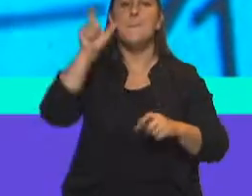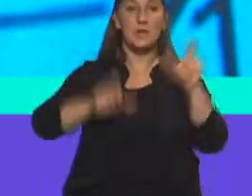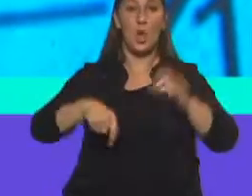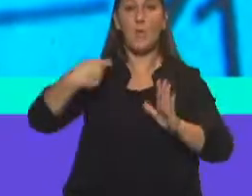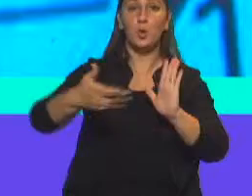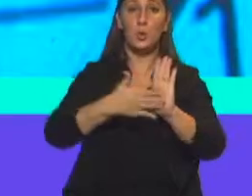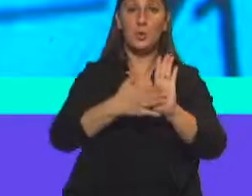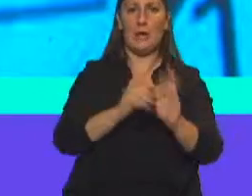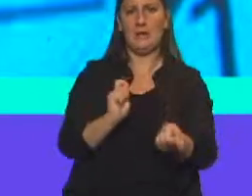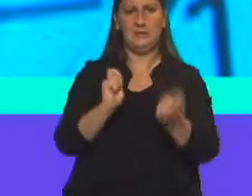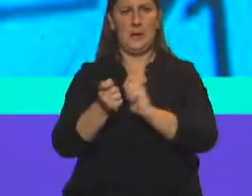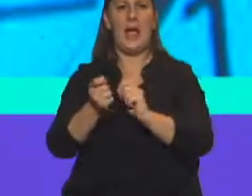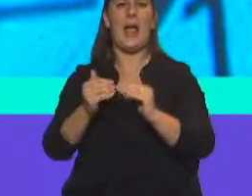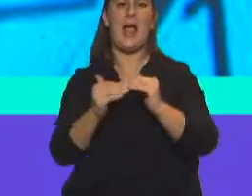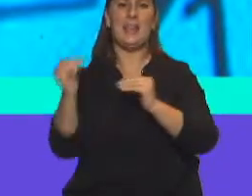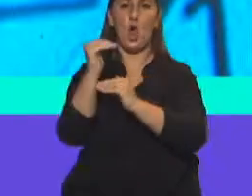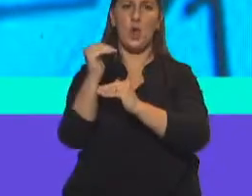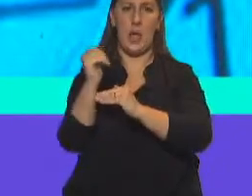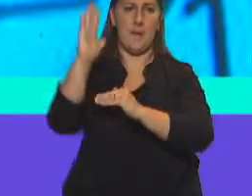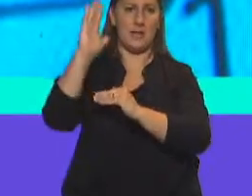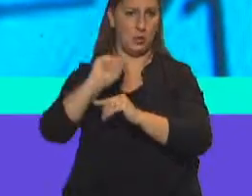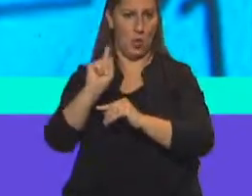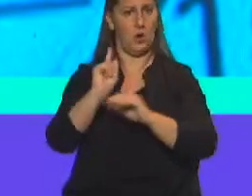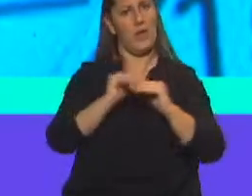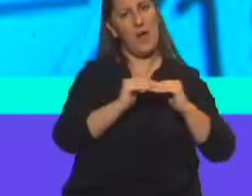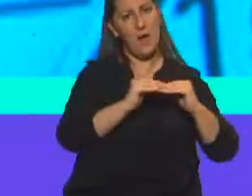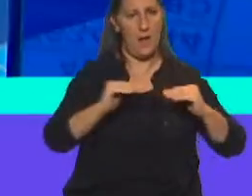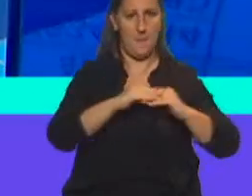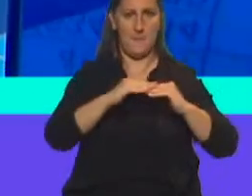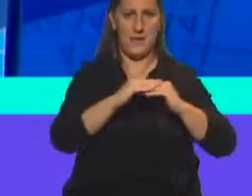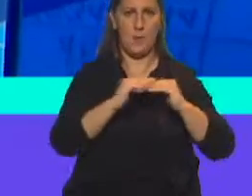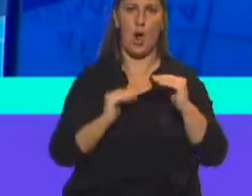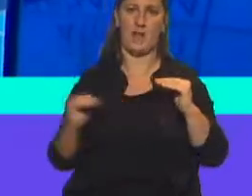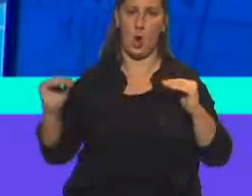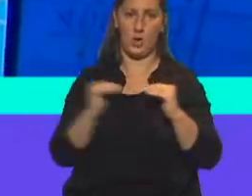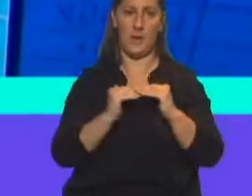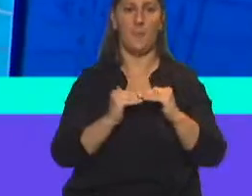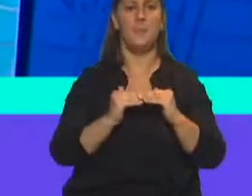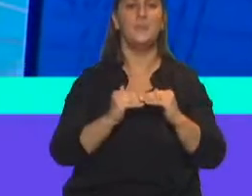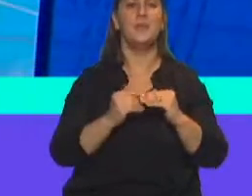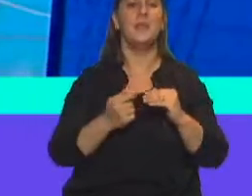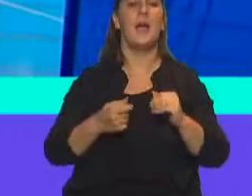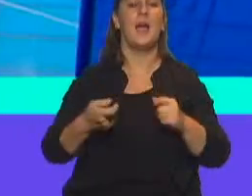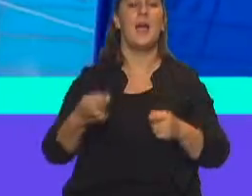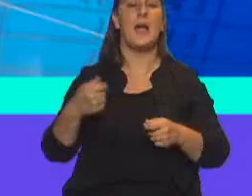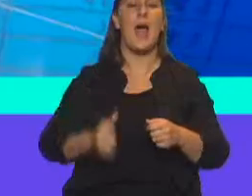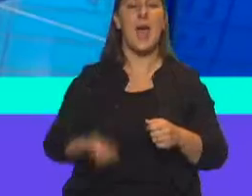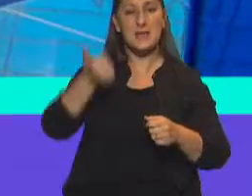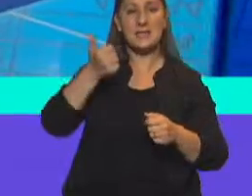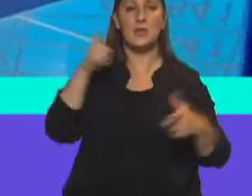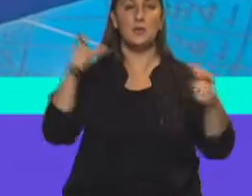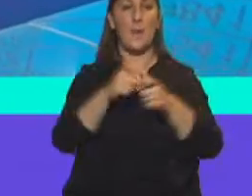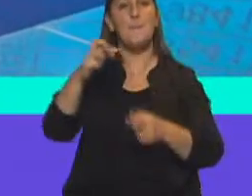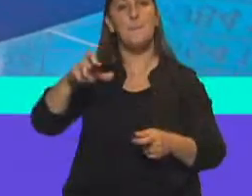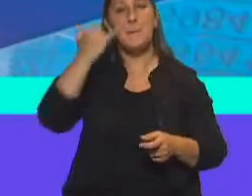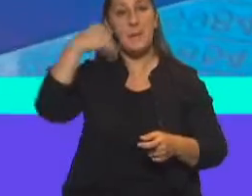no pasen a las categorías más altas y, por ejemplo, la mayoría esté en las categorías más bajas. Ganancias de sociedades, yo lo expliqué acá, segmentadas. Las pymes pagan